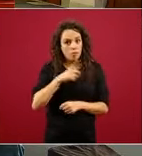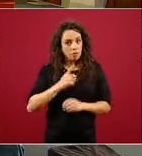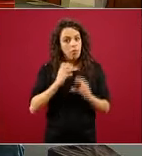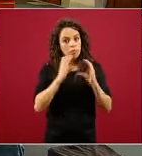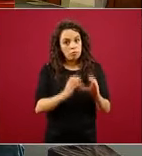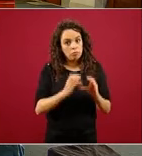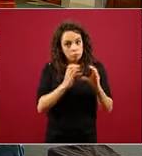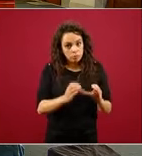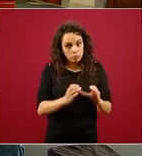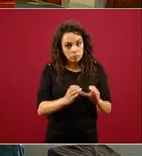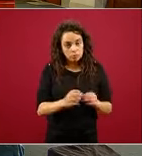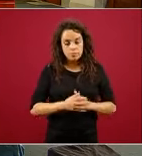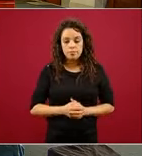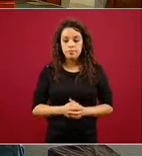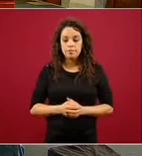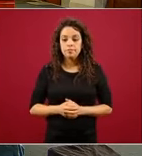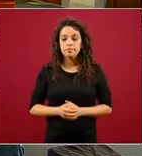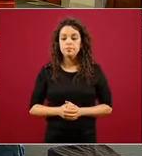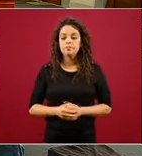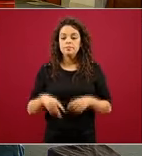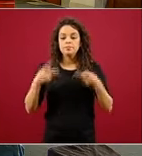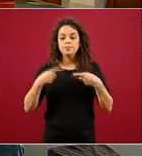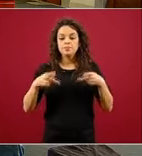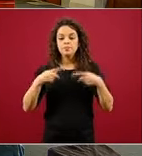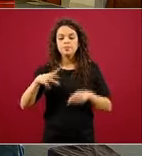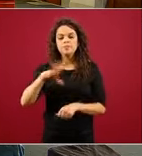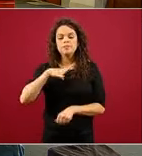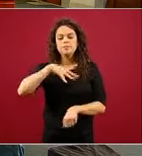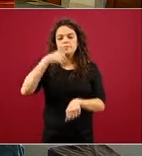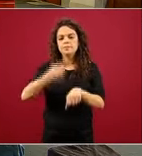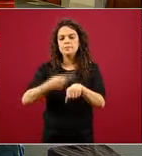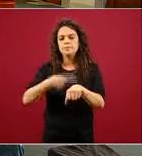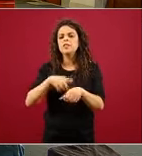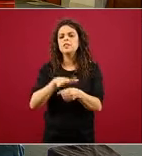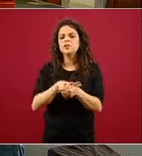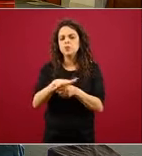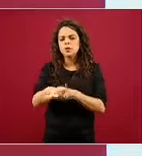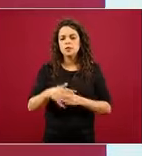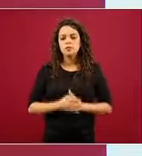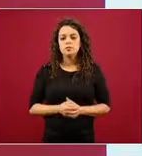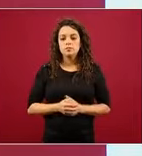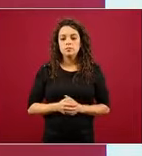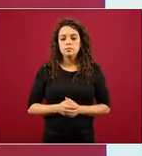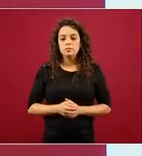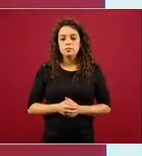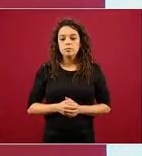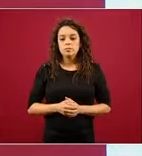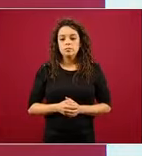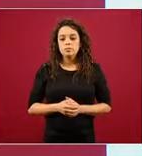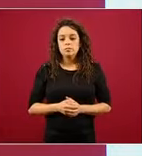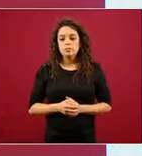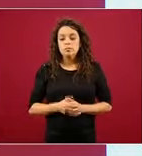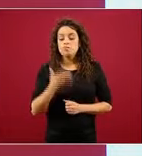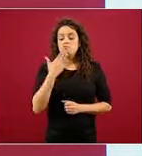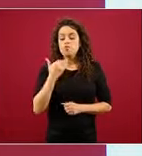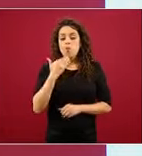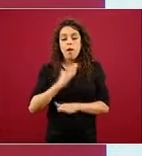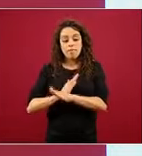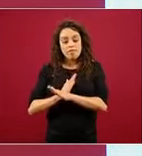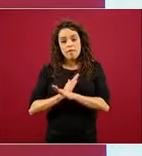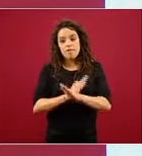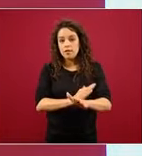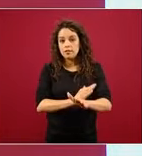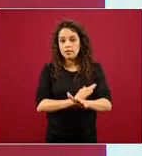conocemos. Personas que tienen enfermedades de algún tipo de inmunosupresión, es decir, que sus defensas están